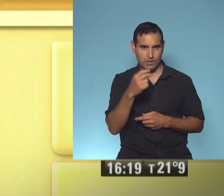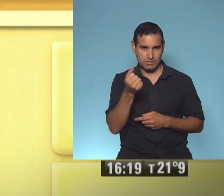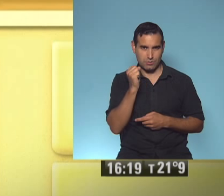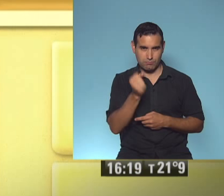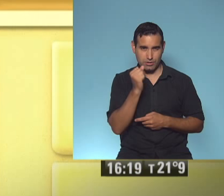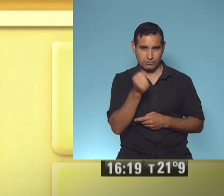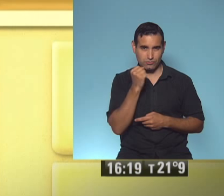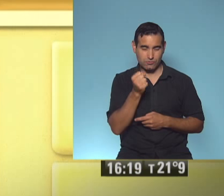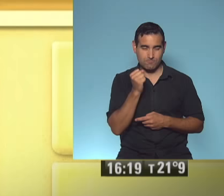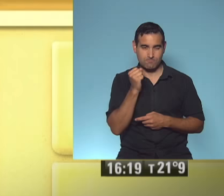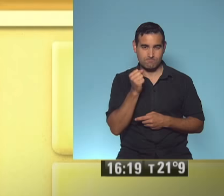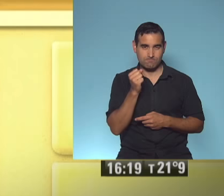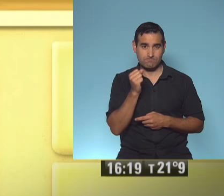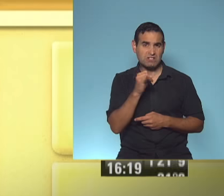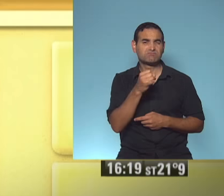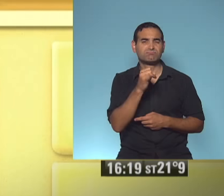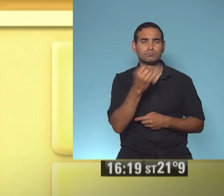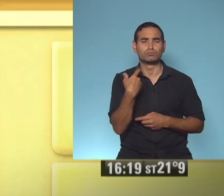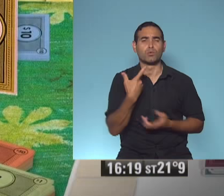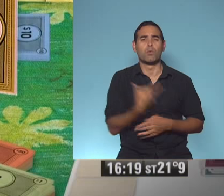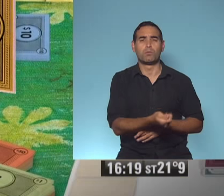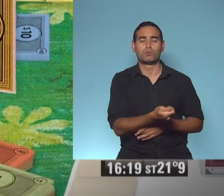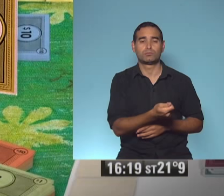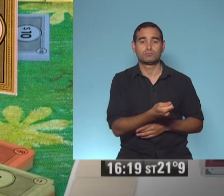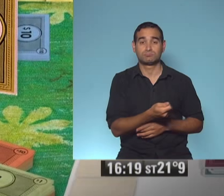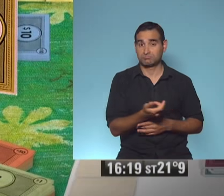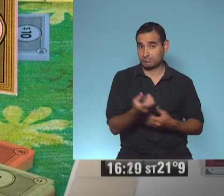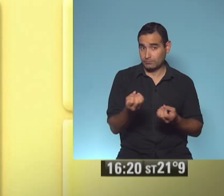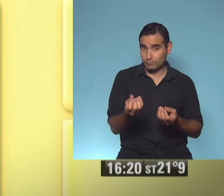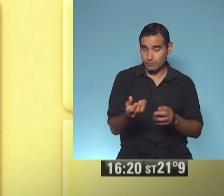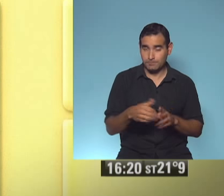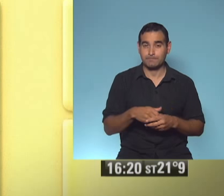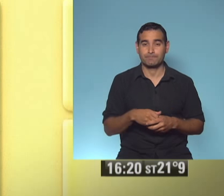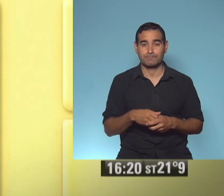126 pesos. Sí, la quiero. Muy bien.